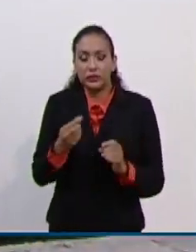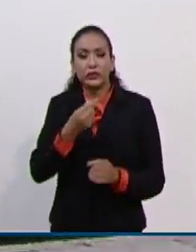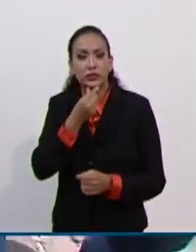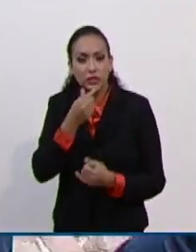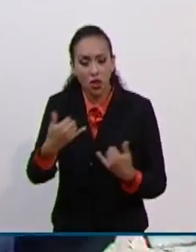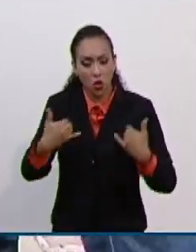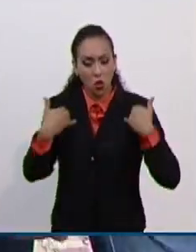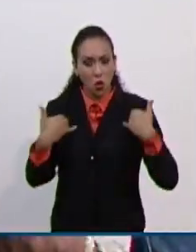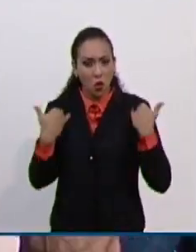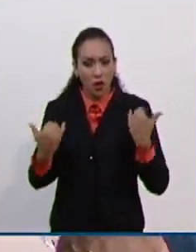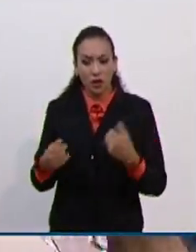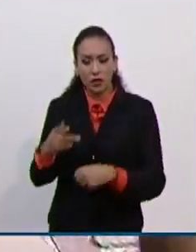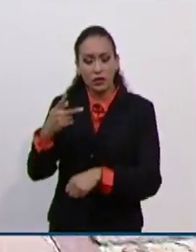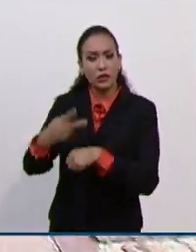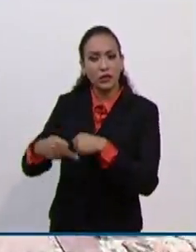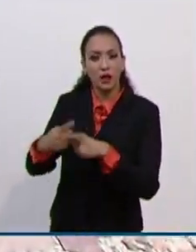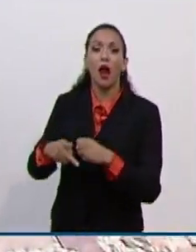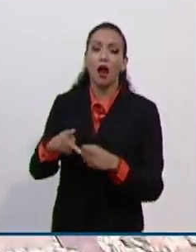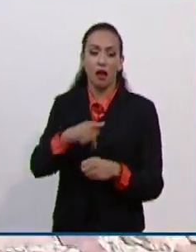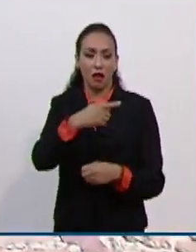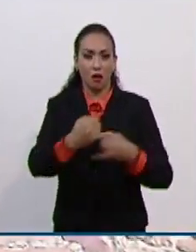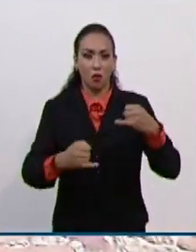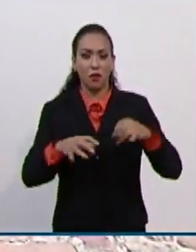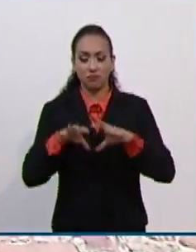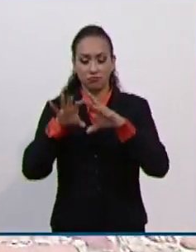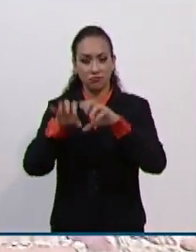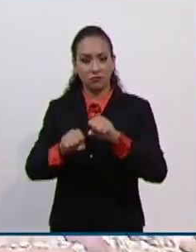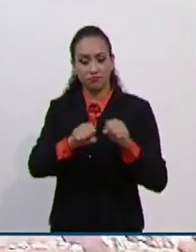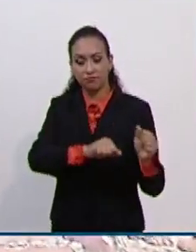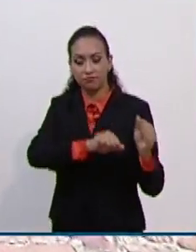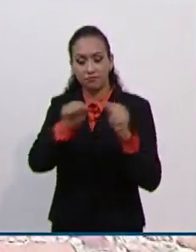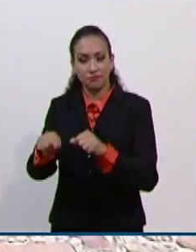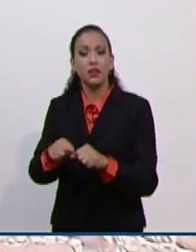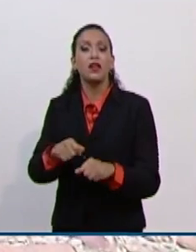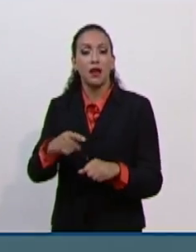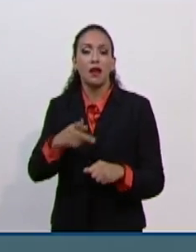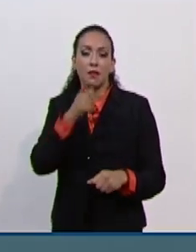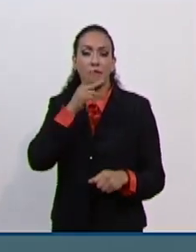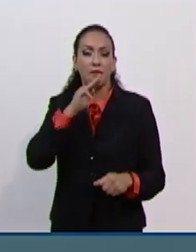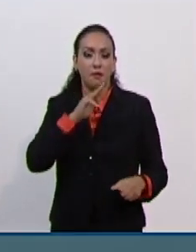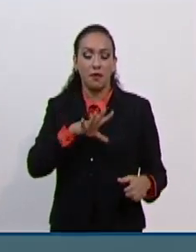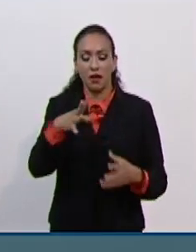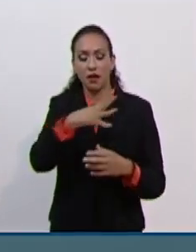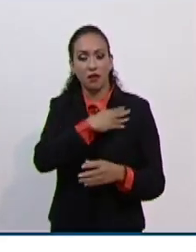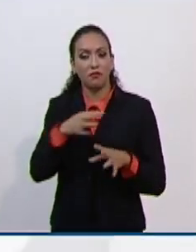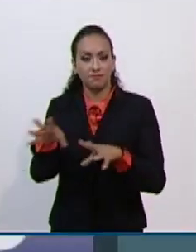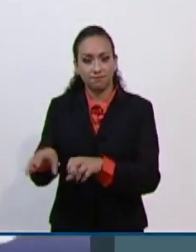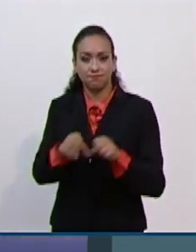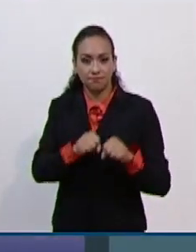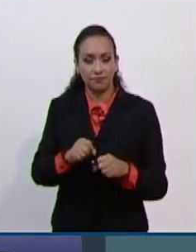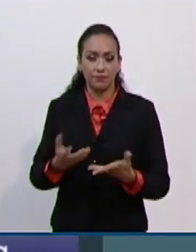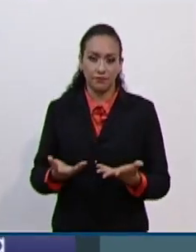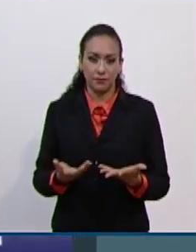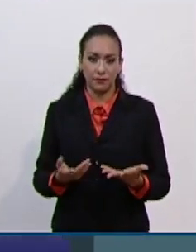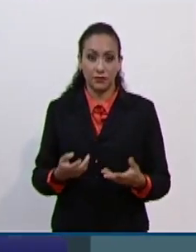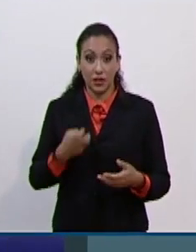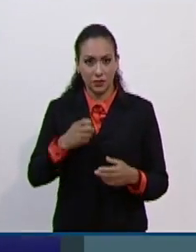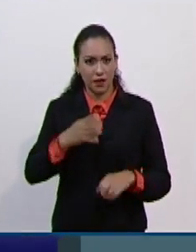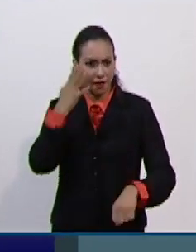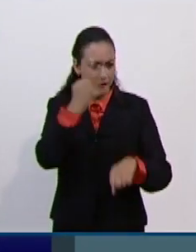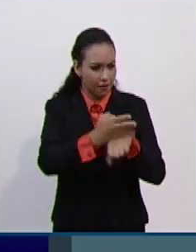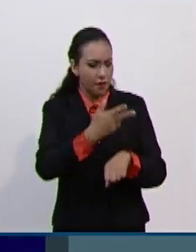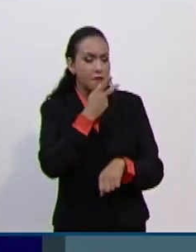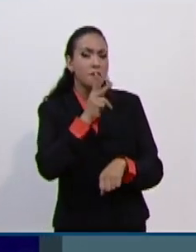procedente suspenderles la patria potestad, como lo indica el Código Civil de la entidad. De manera que esta acción no constituye una forma de castigo a